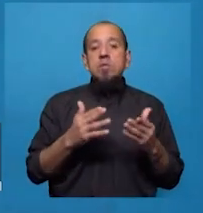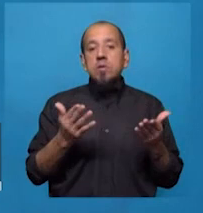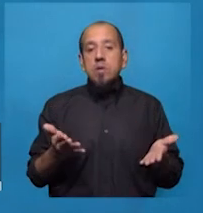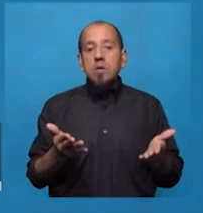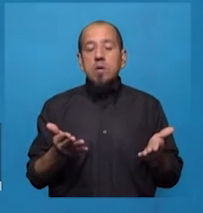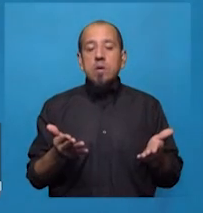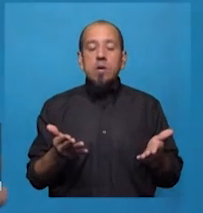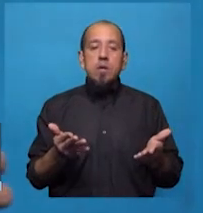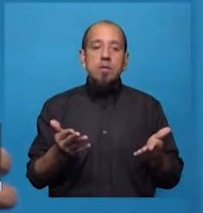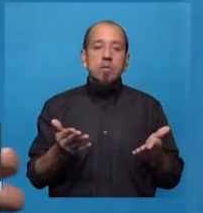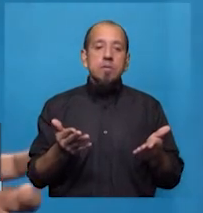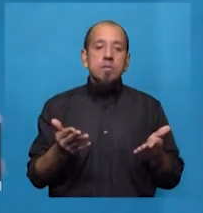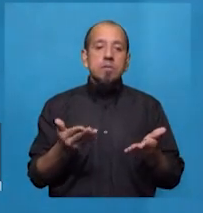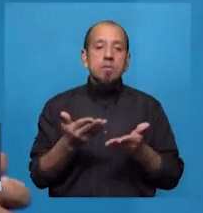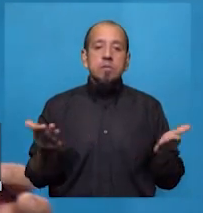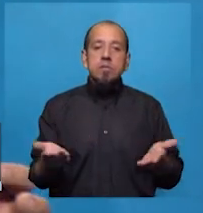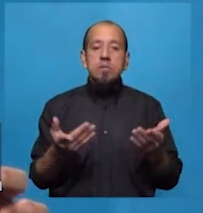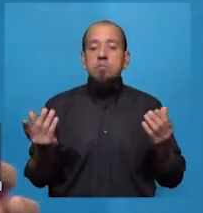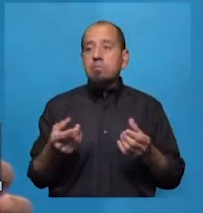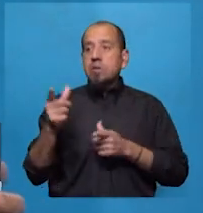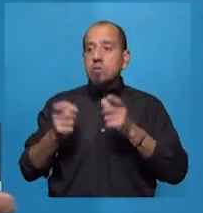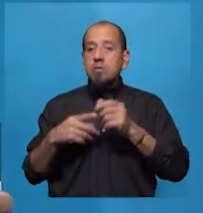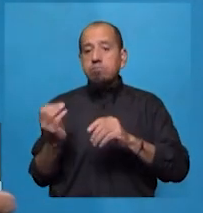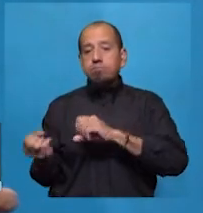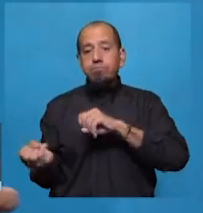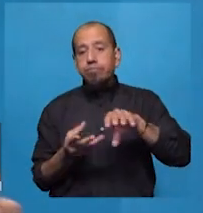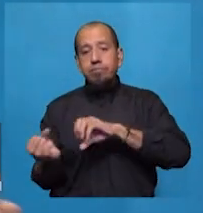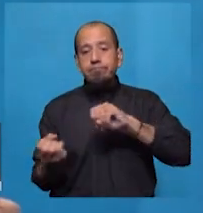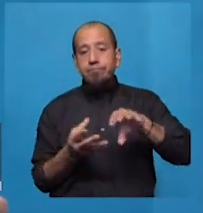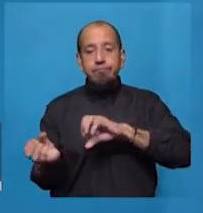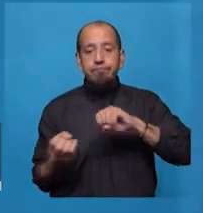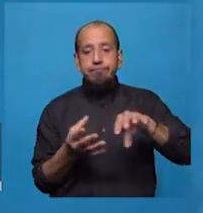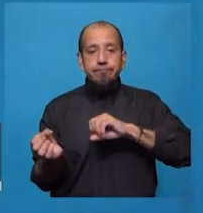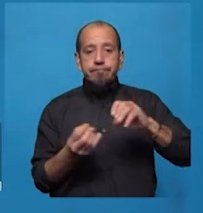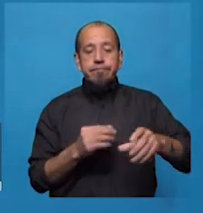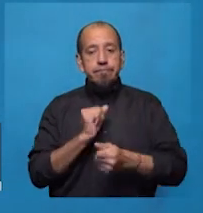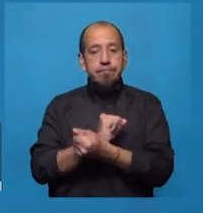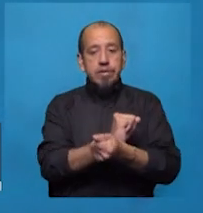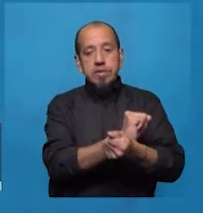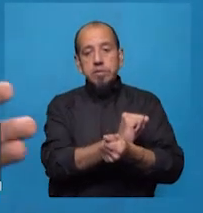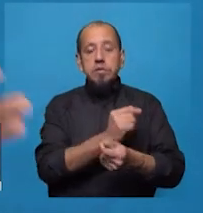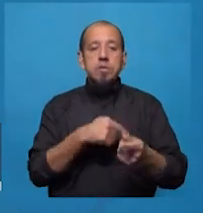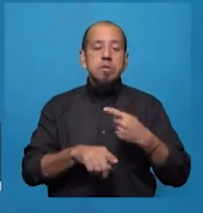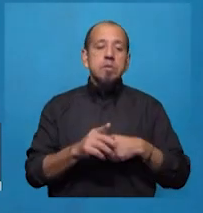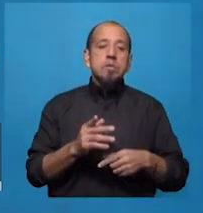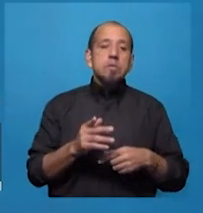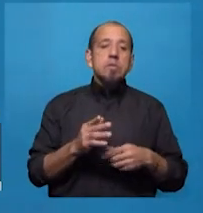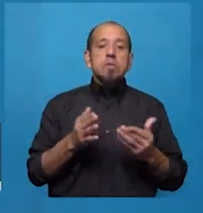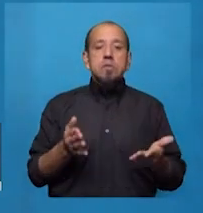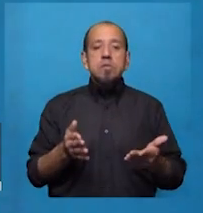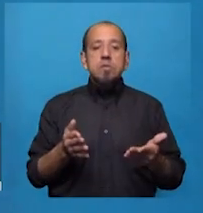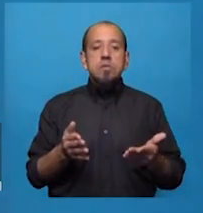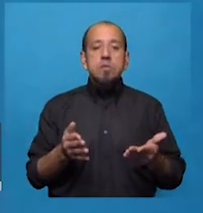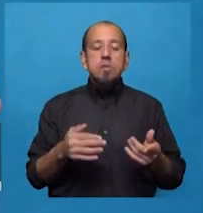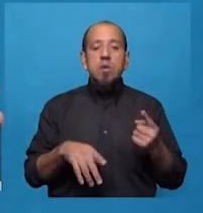esa apuesta no de meter mucha más gente a las cárceles que fue entre otras cosas uno